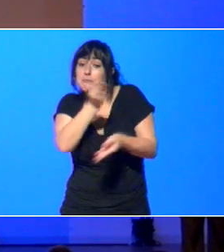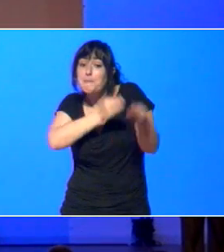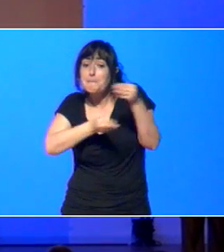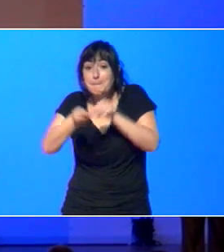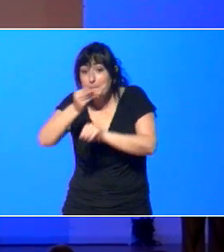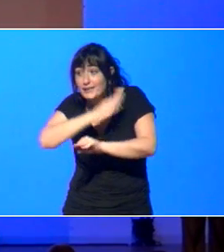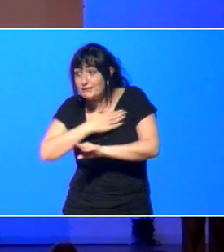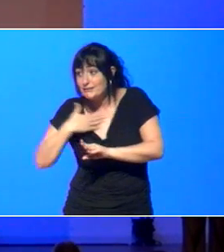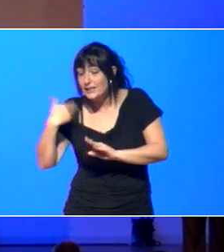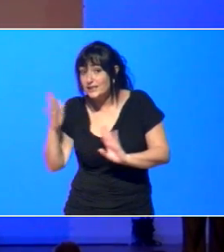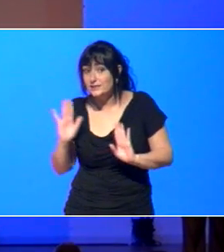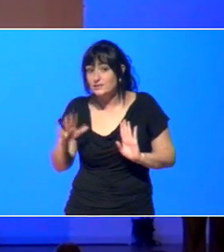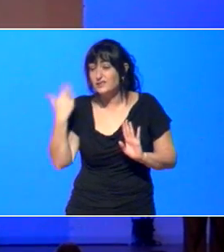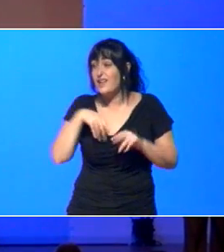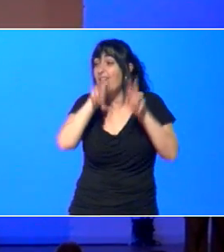Íbamos